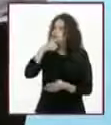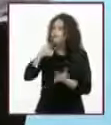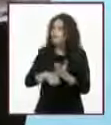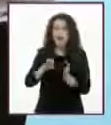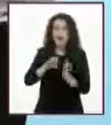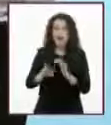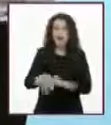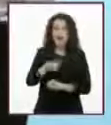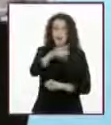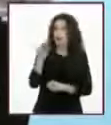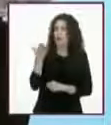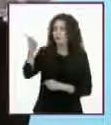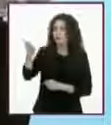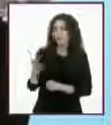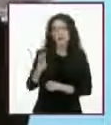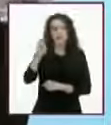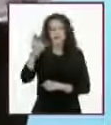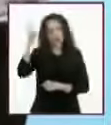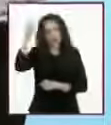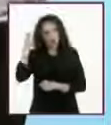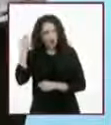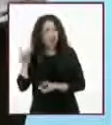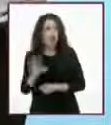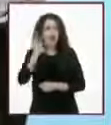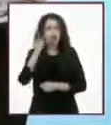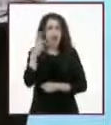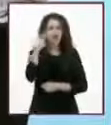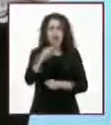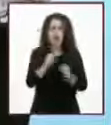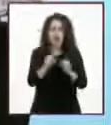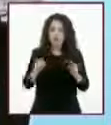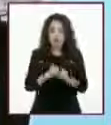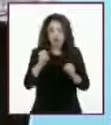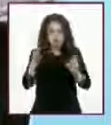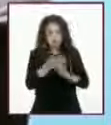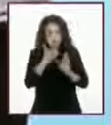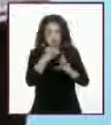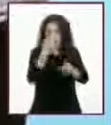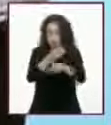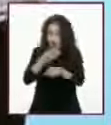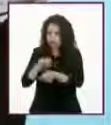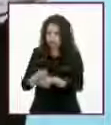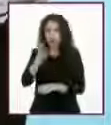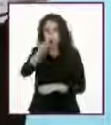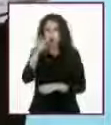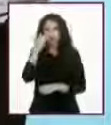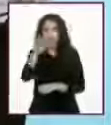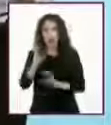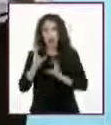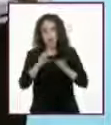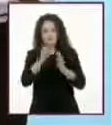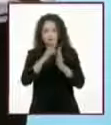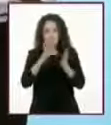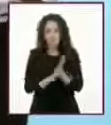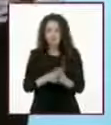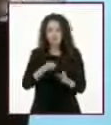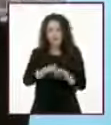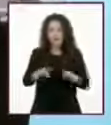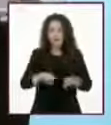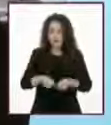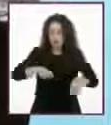beca, arreglos a su salón, el ingreso a un equipo de fútbol o a una escuela de música, entre otras